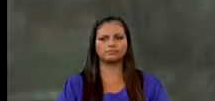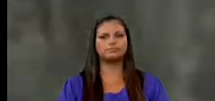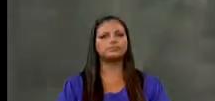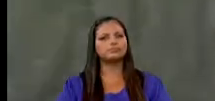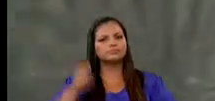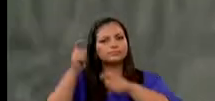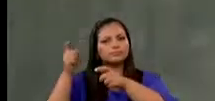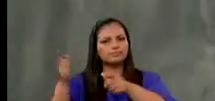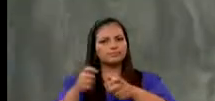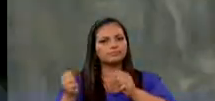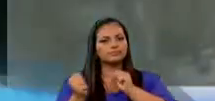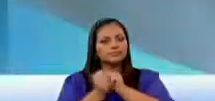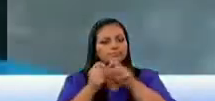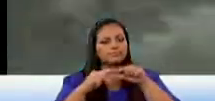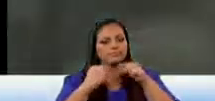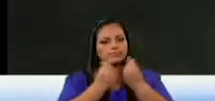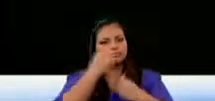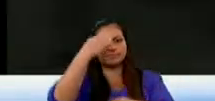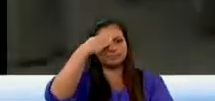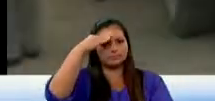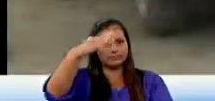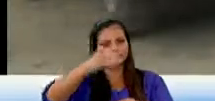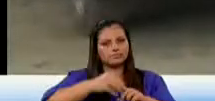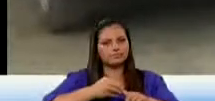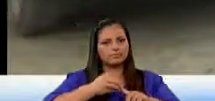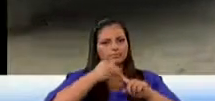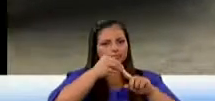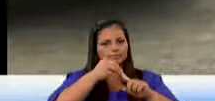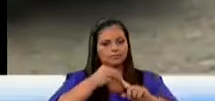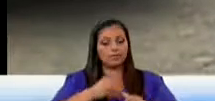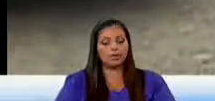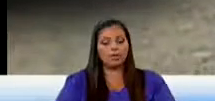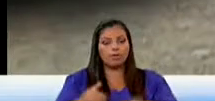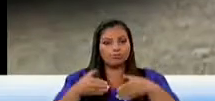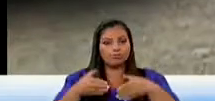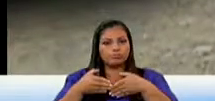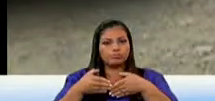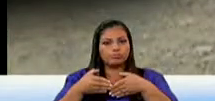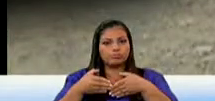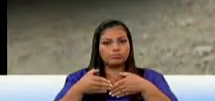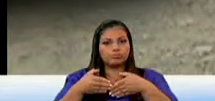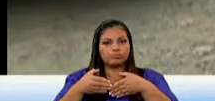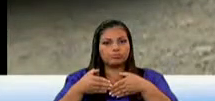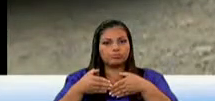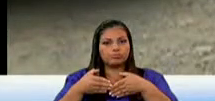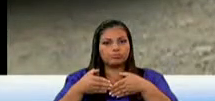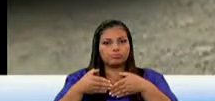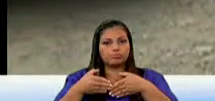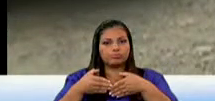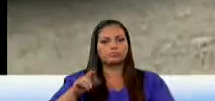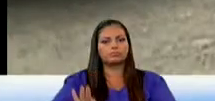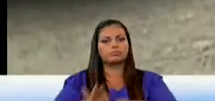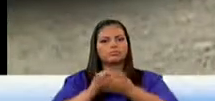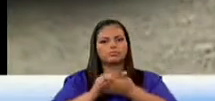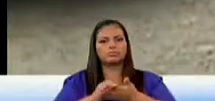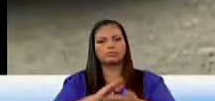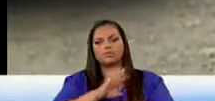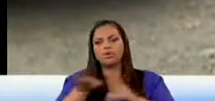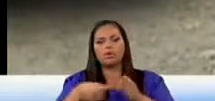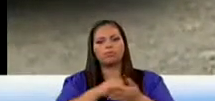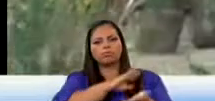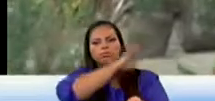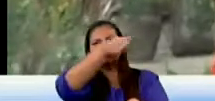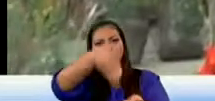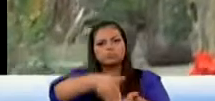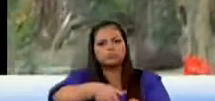Fiscal junto al personal del GEMA y representantes del CONCEP llegaron a las haciendas bananeras en Los Ríos, donde recorrieron buscando indicios